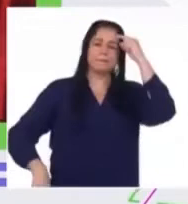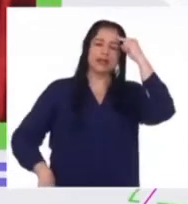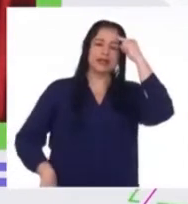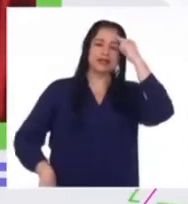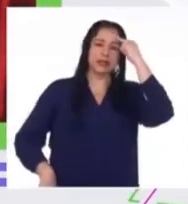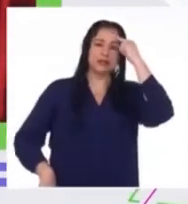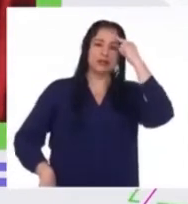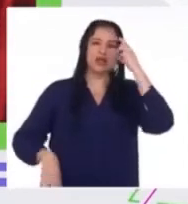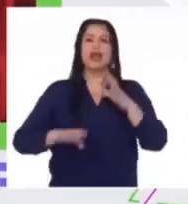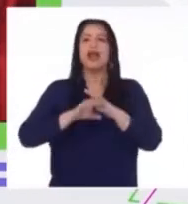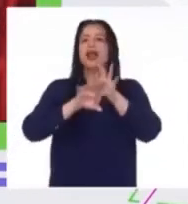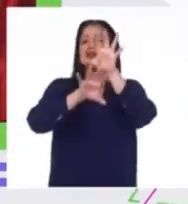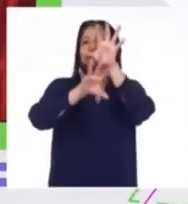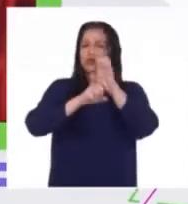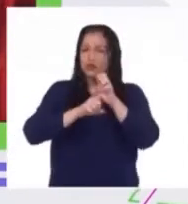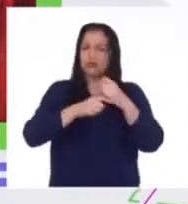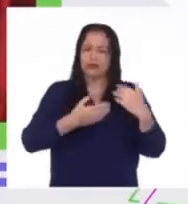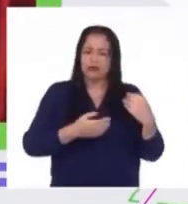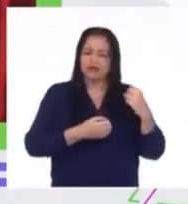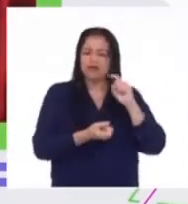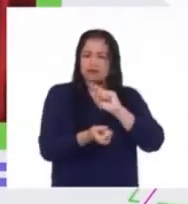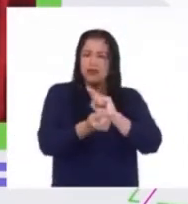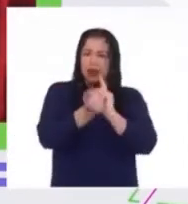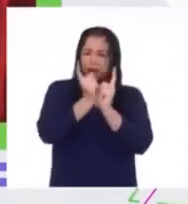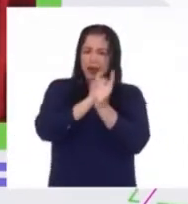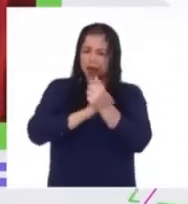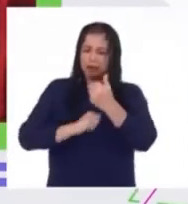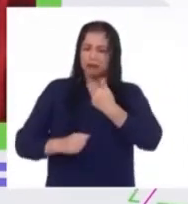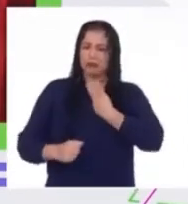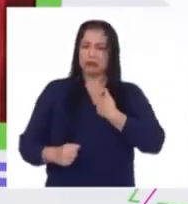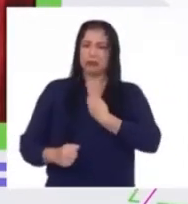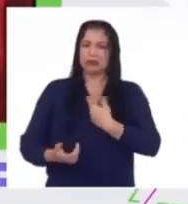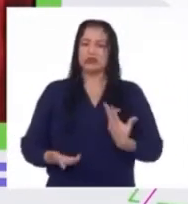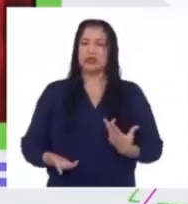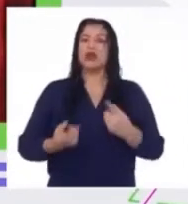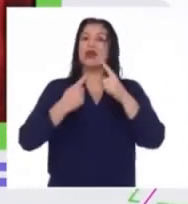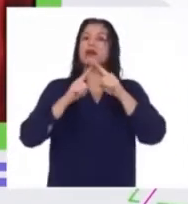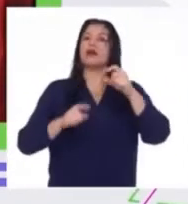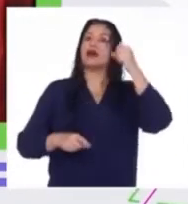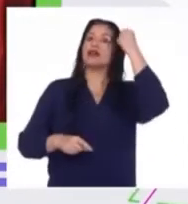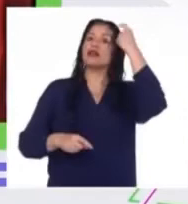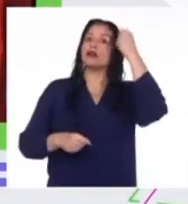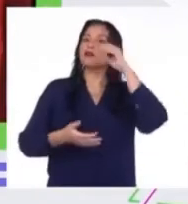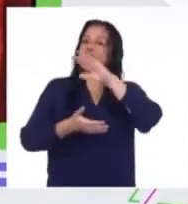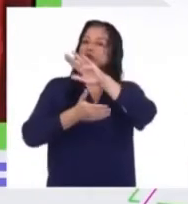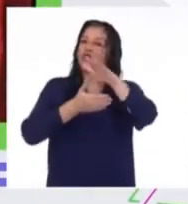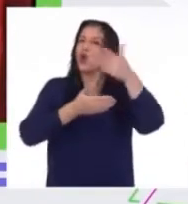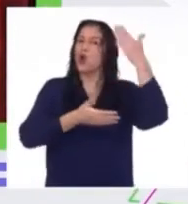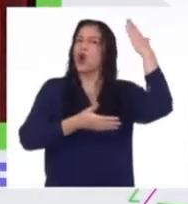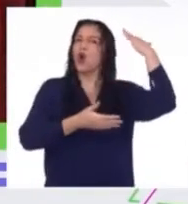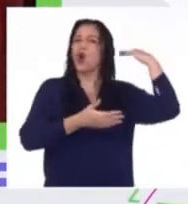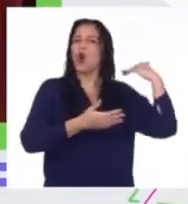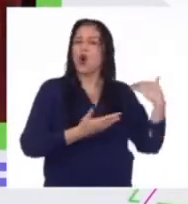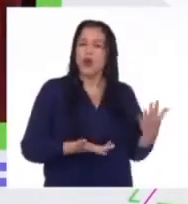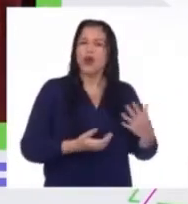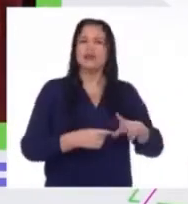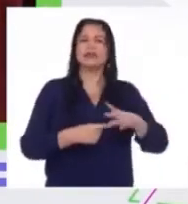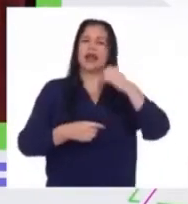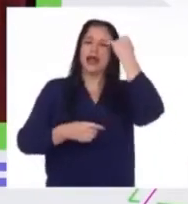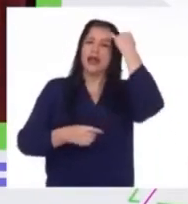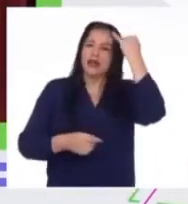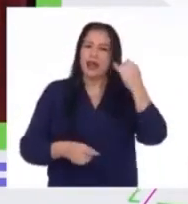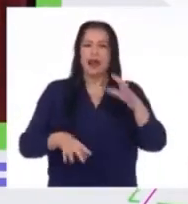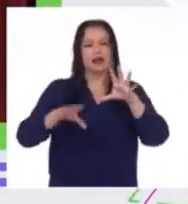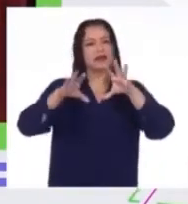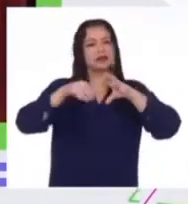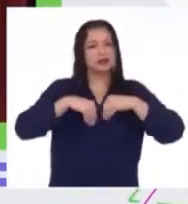que las tradiciones cambian con nosotros, pero entendamos que todo esto viene de la idea, el reconocimiento